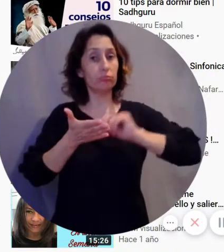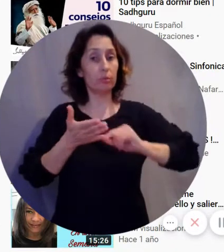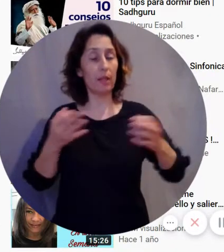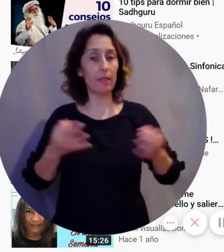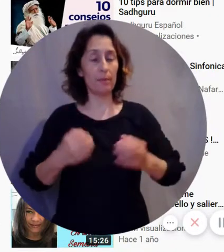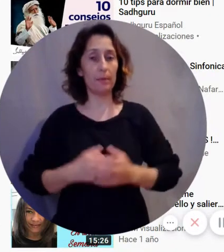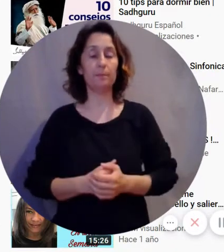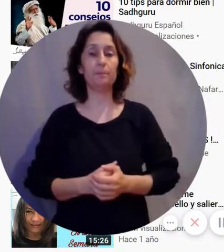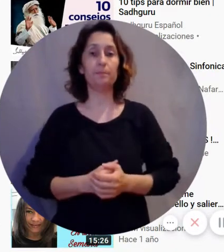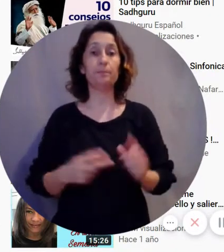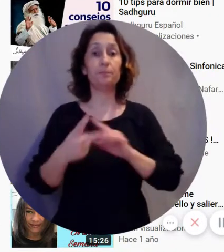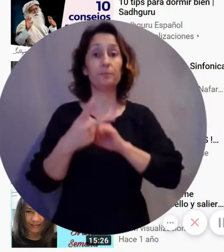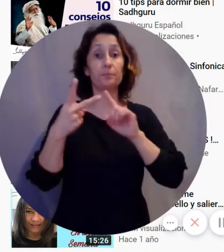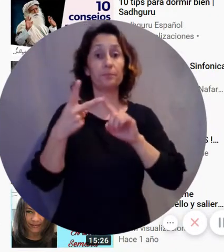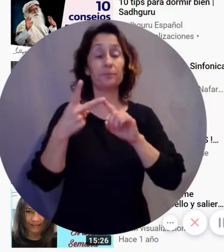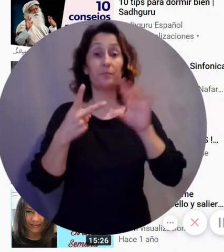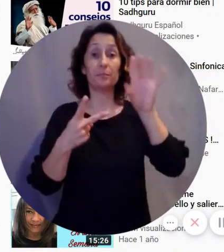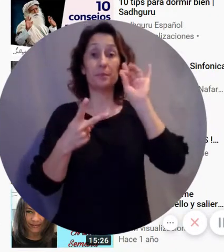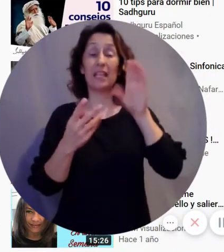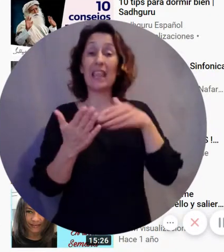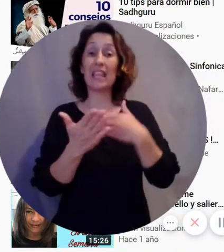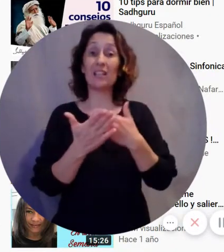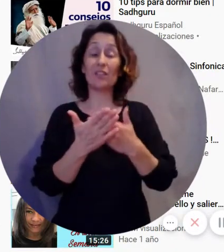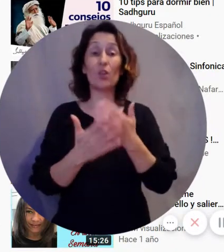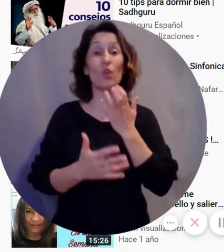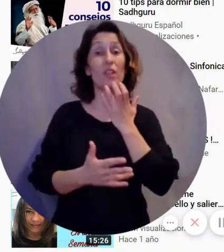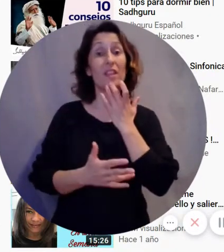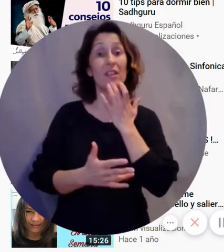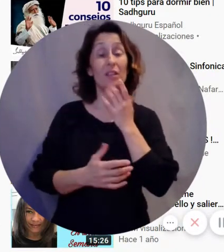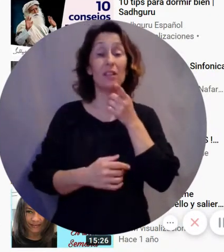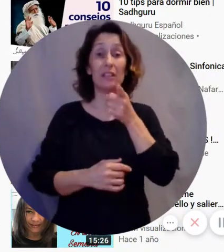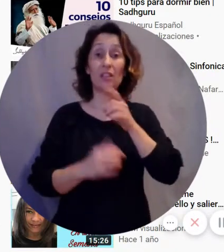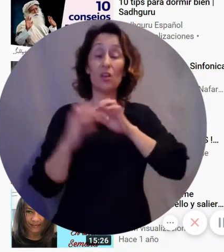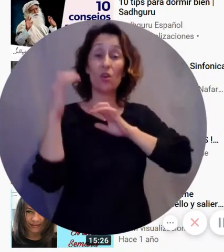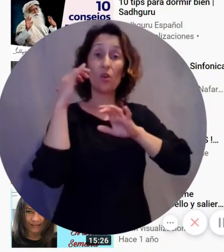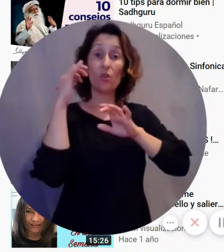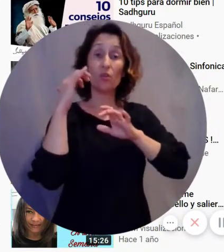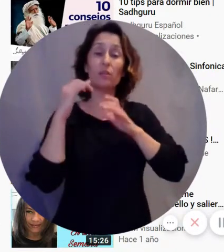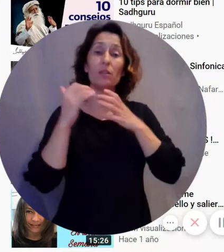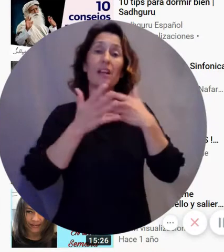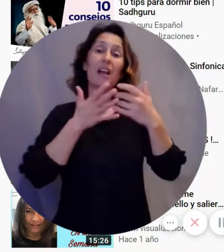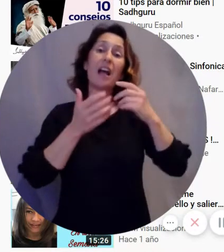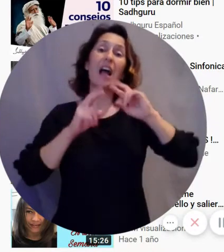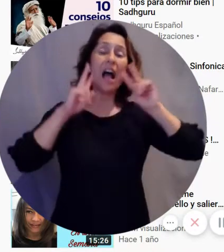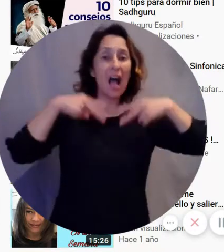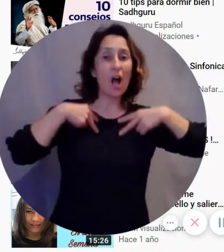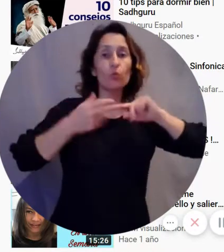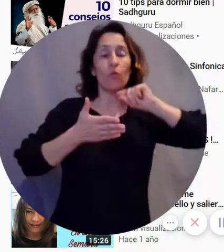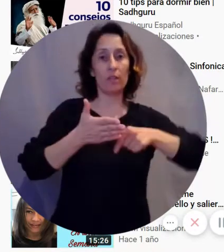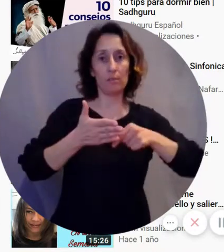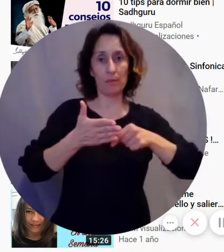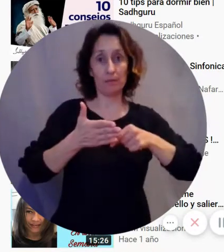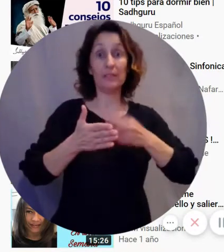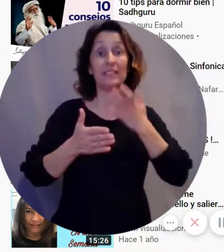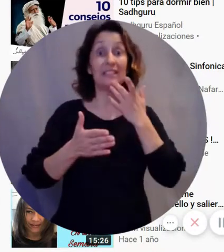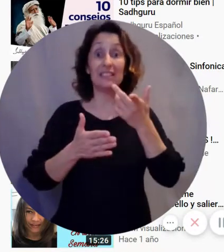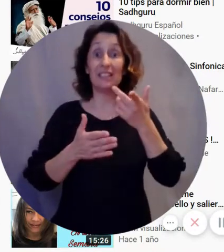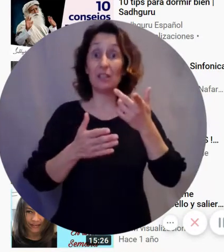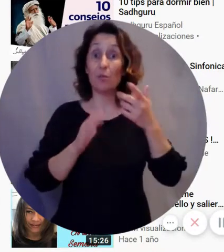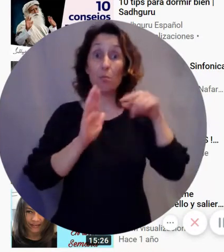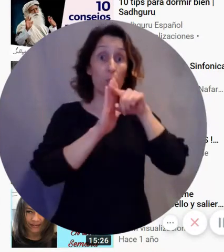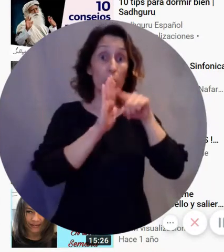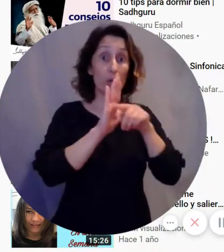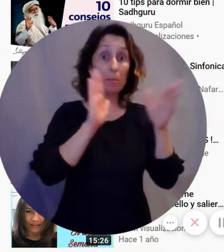opción del certificado digital, es necesario tener instalado en la máquina Autofirma. Si no se dispone de este programa, se puede acceder al manual de